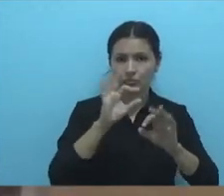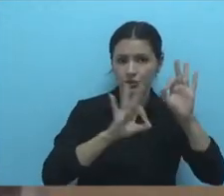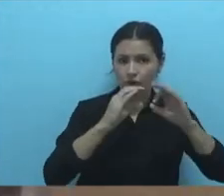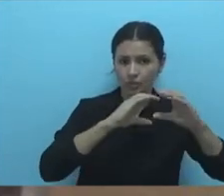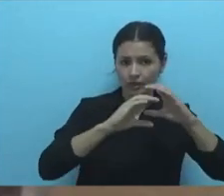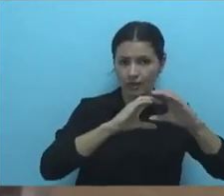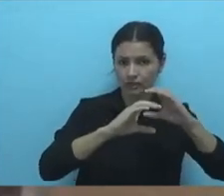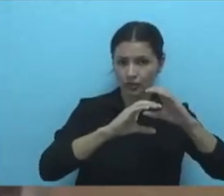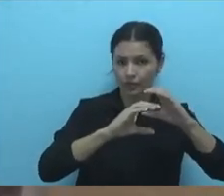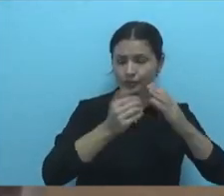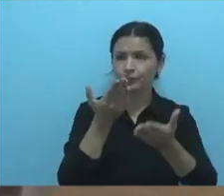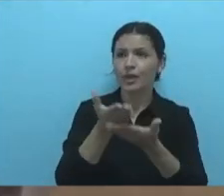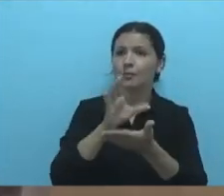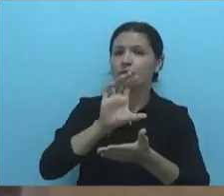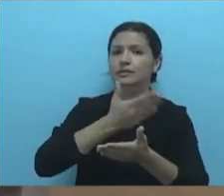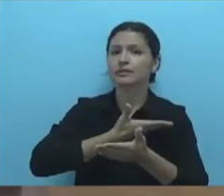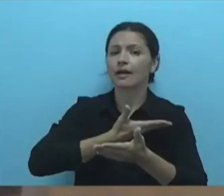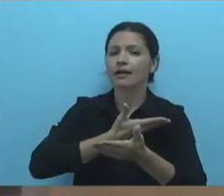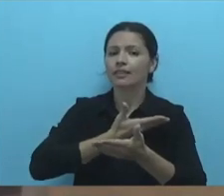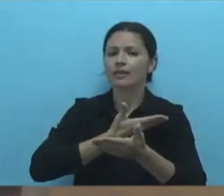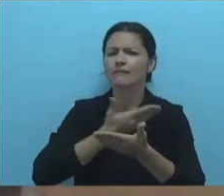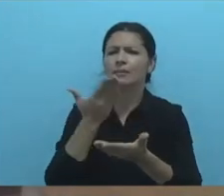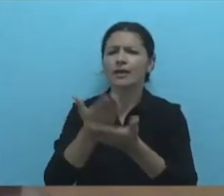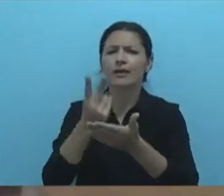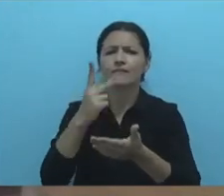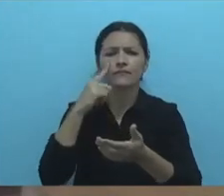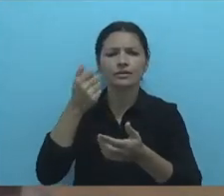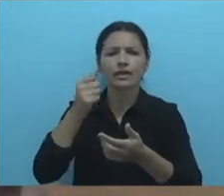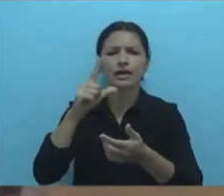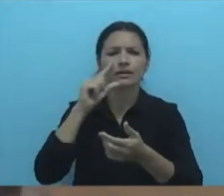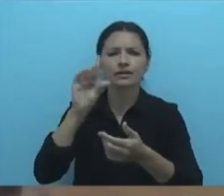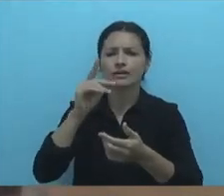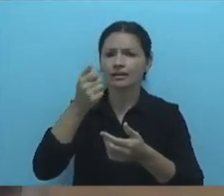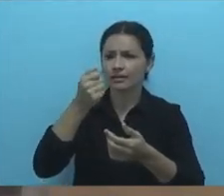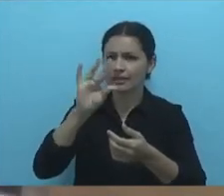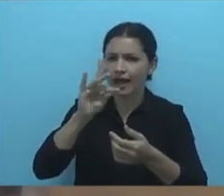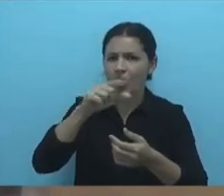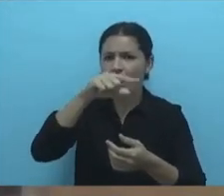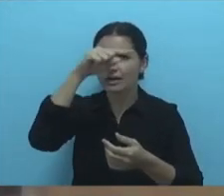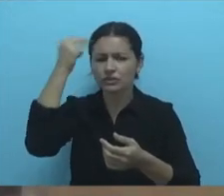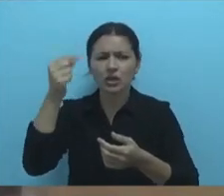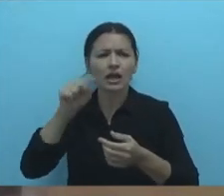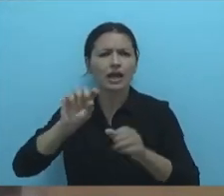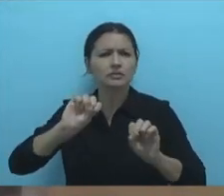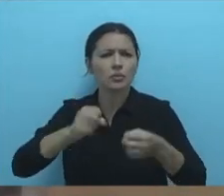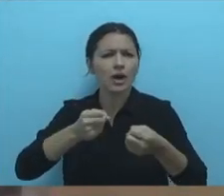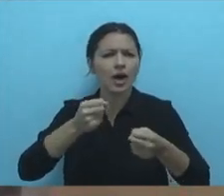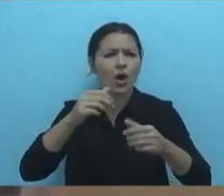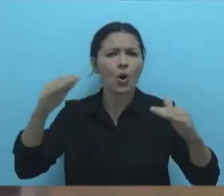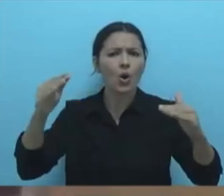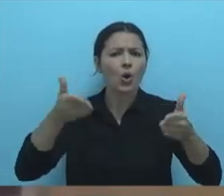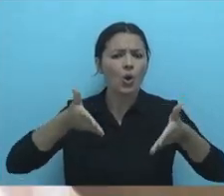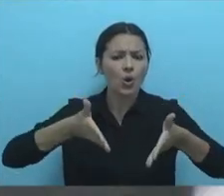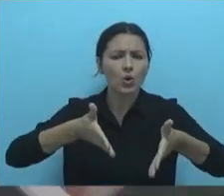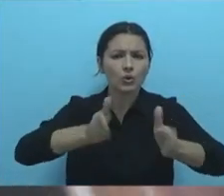que pida la provincia que intervenga ante vialidad nacional por la subvención sin ninguna causa de las obras de la ruta nacional